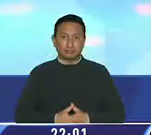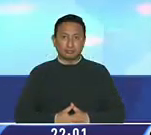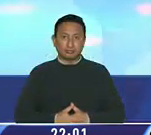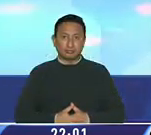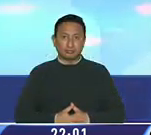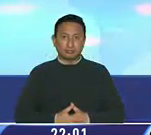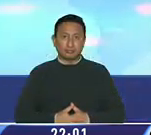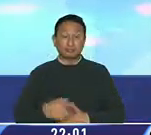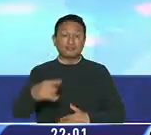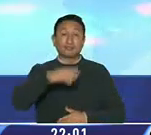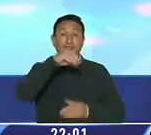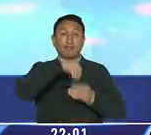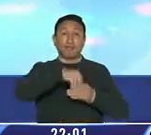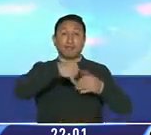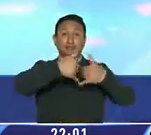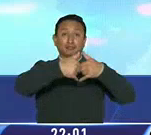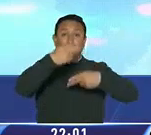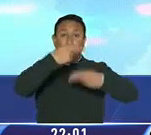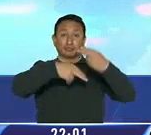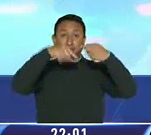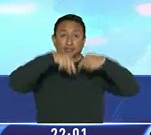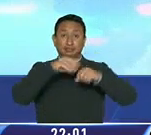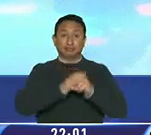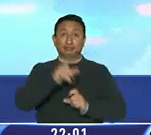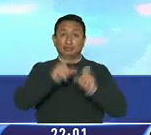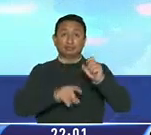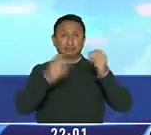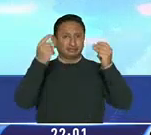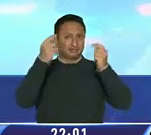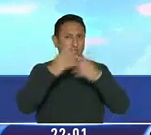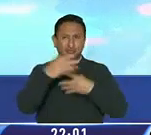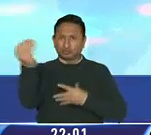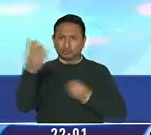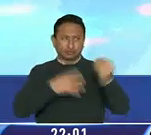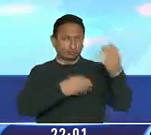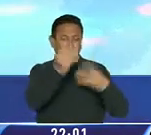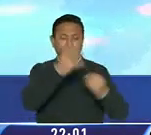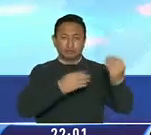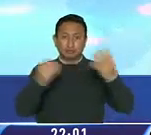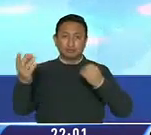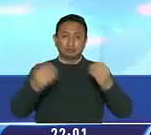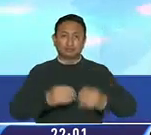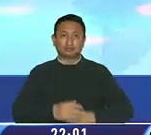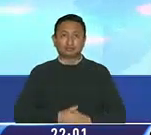En los centros comerciales en Guayaquil evacuaron las instalaciones inmediatamente.